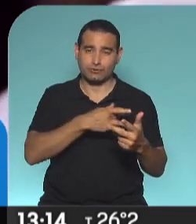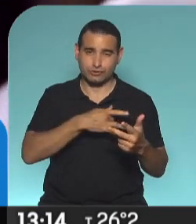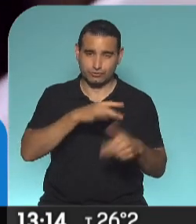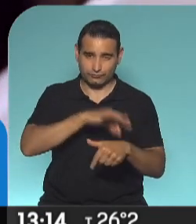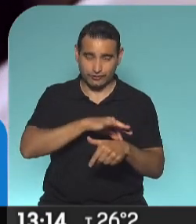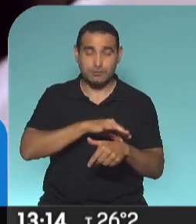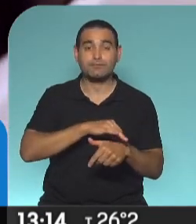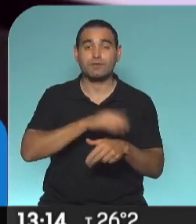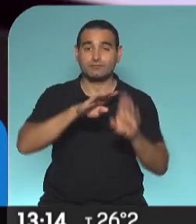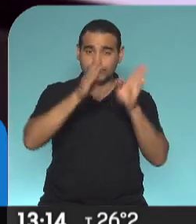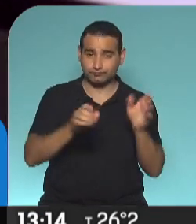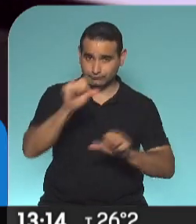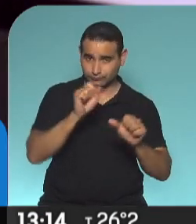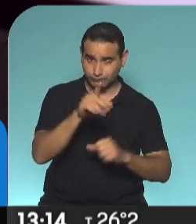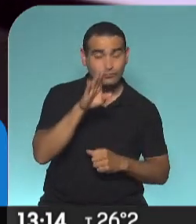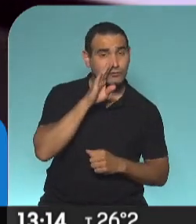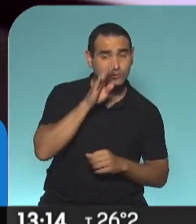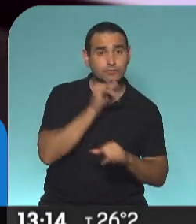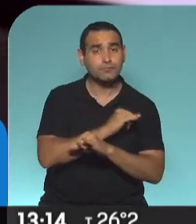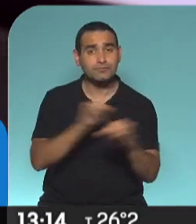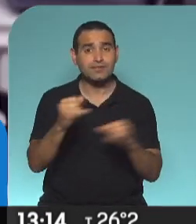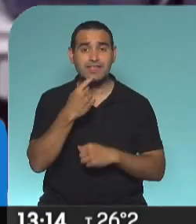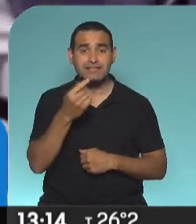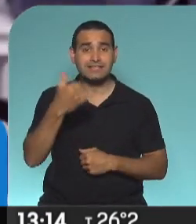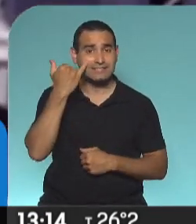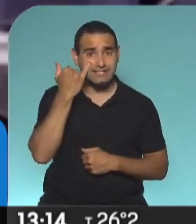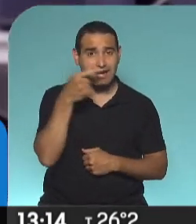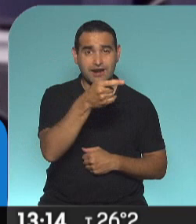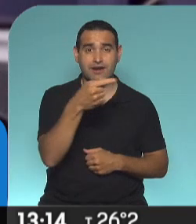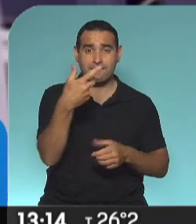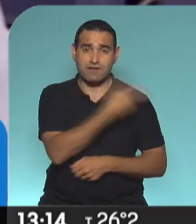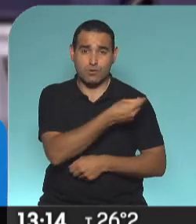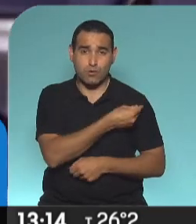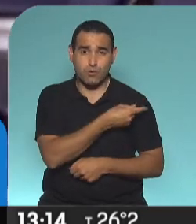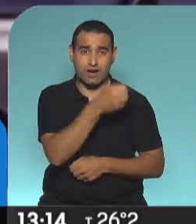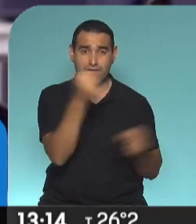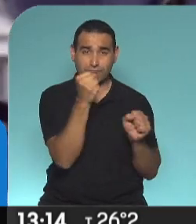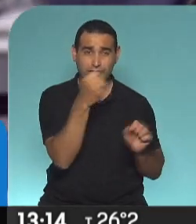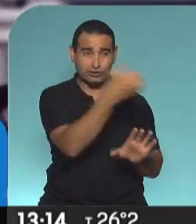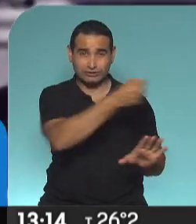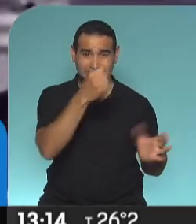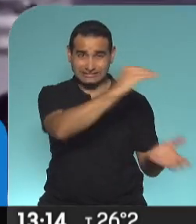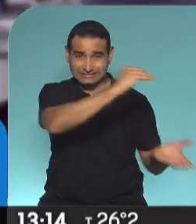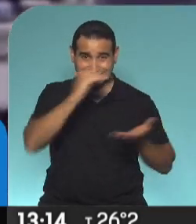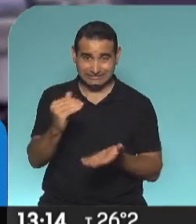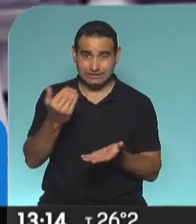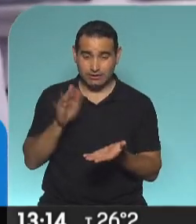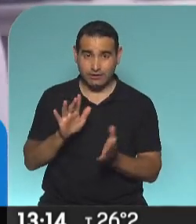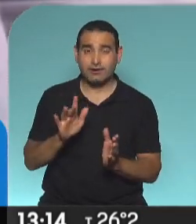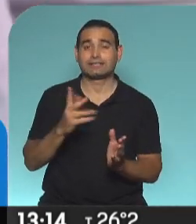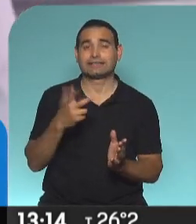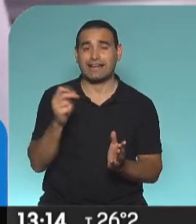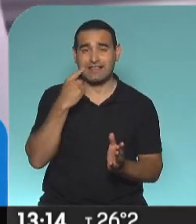modernas detalló está además que una vez descongeladas sus dosis pueden durar hasta 30 días en un